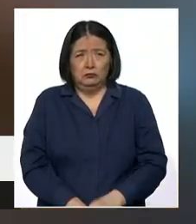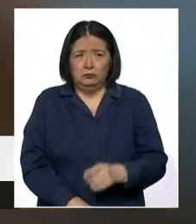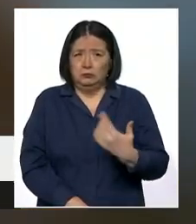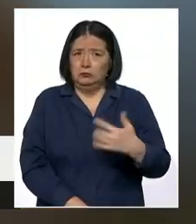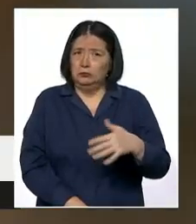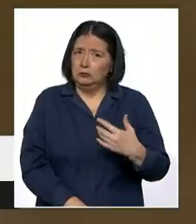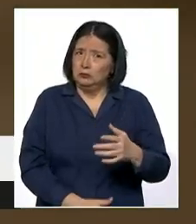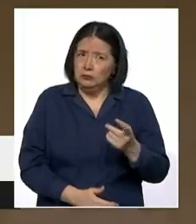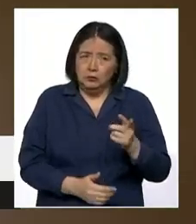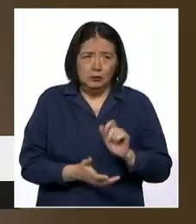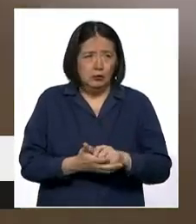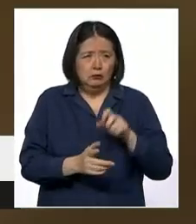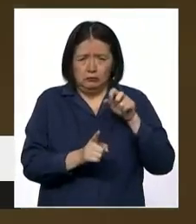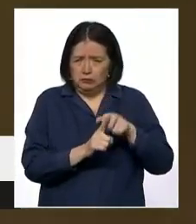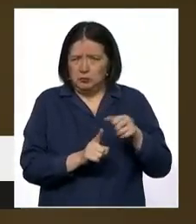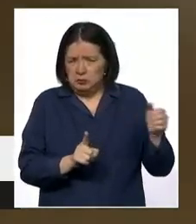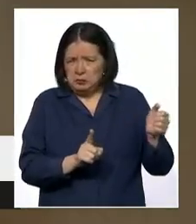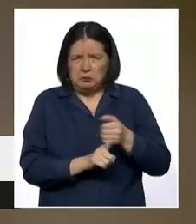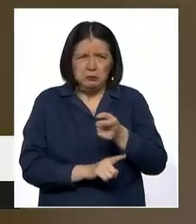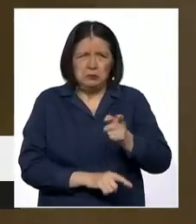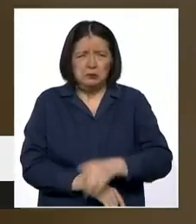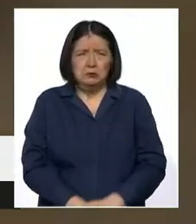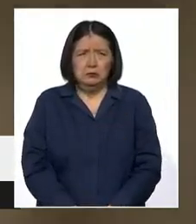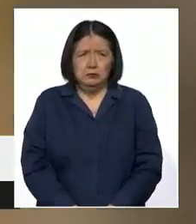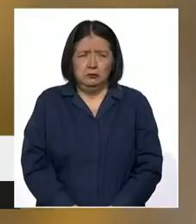Una y otra vez.